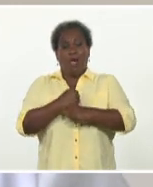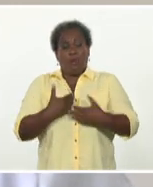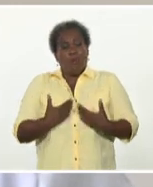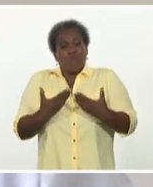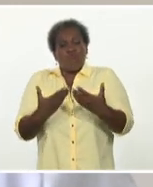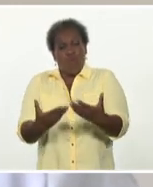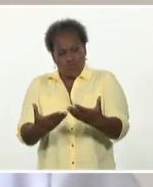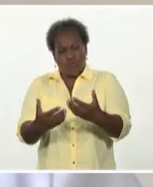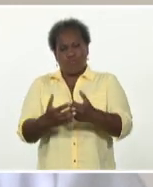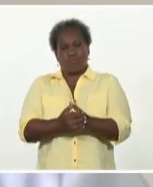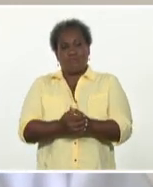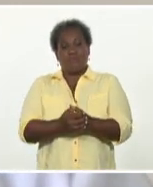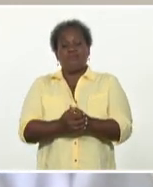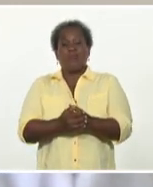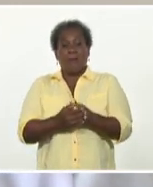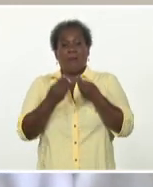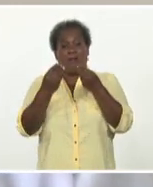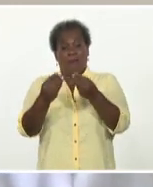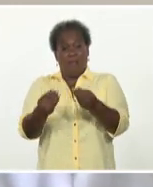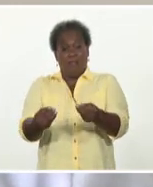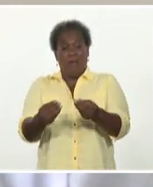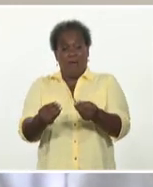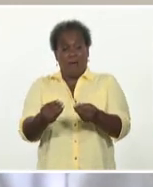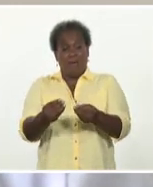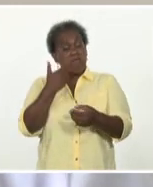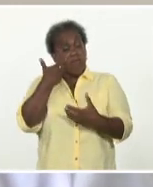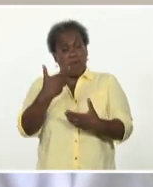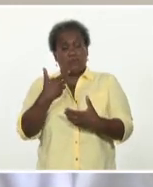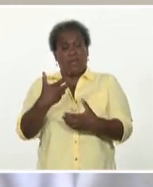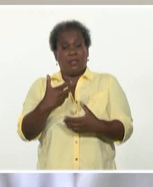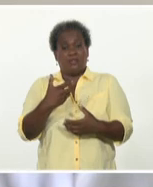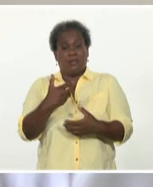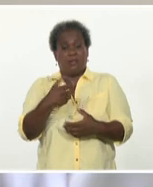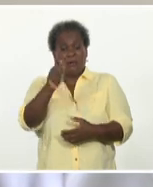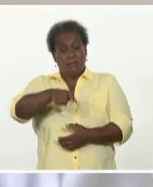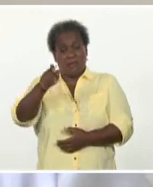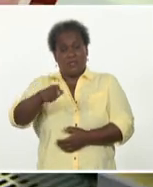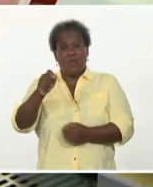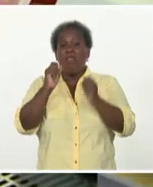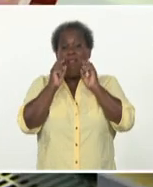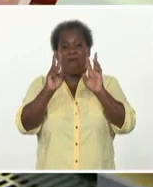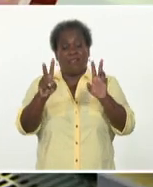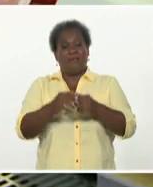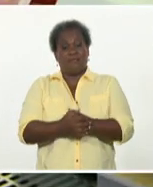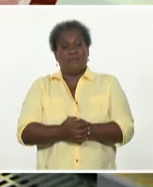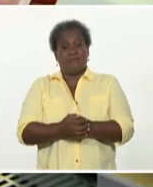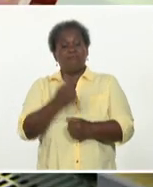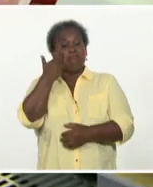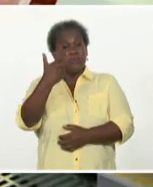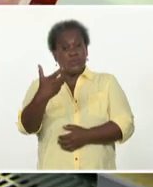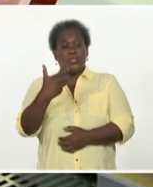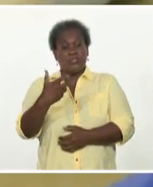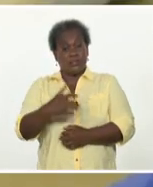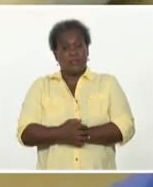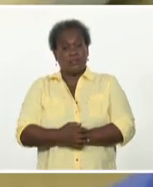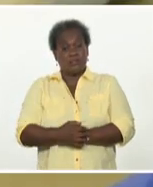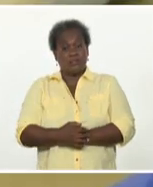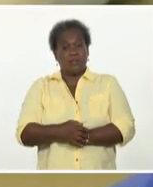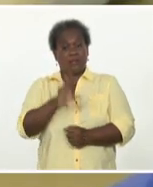pos de garantizar lo que es más importante para cualquier ser humano, que es la vida. Es importante